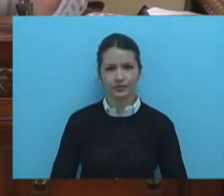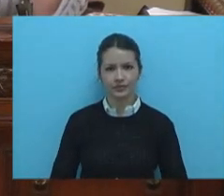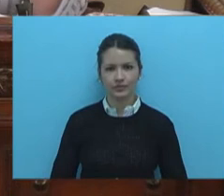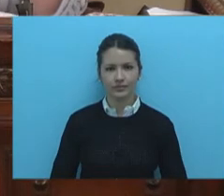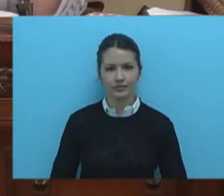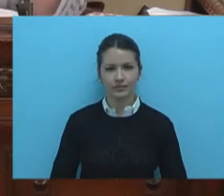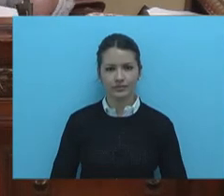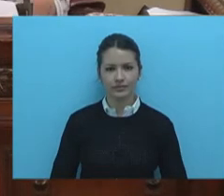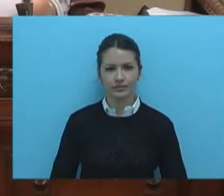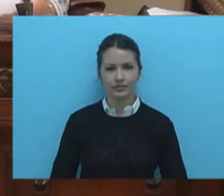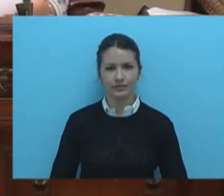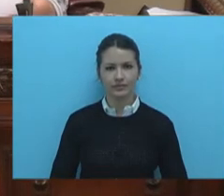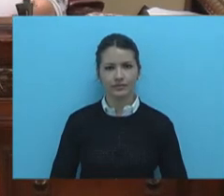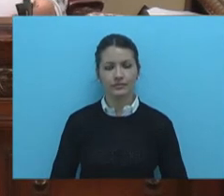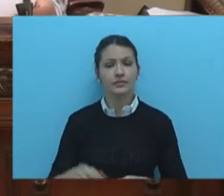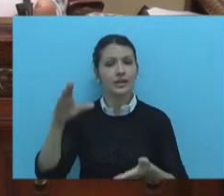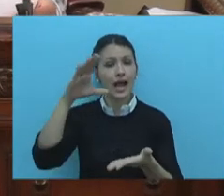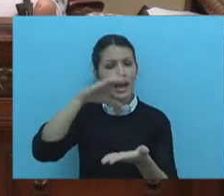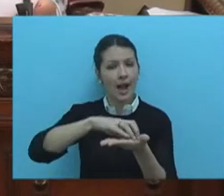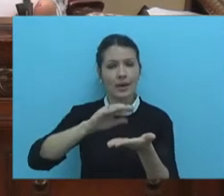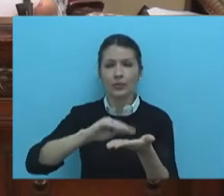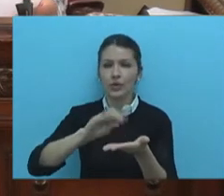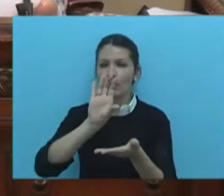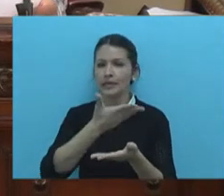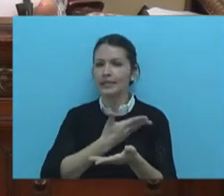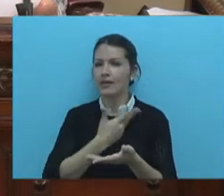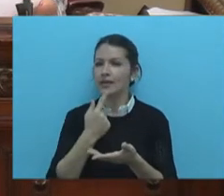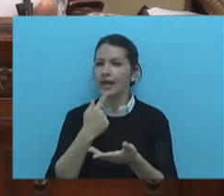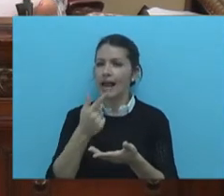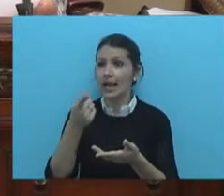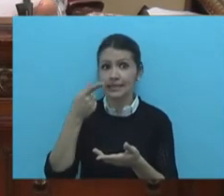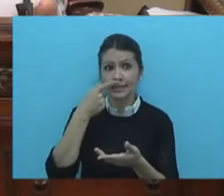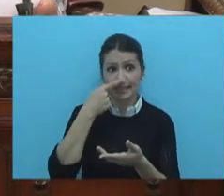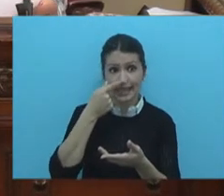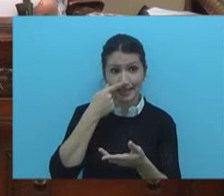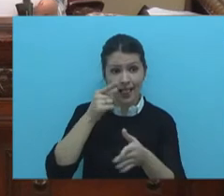La Cámara de Diputados de la Provincia de Santa Fe declara de su interés la jornada